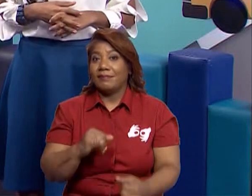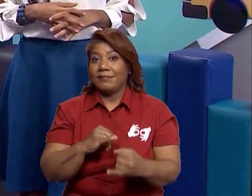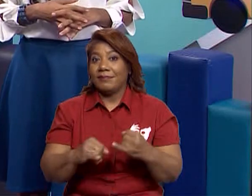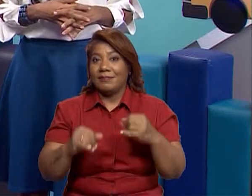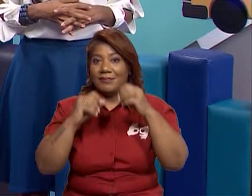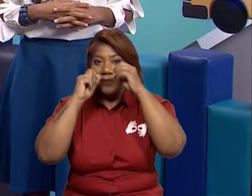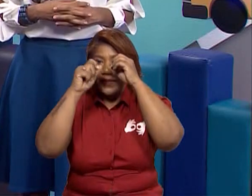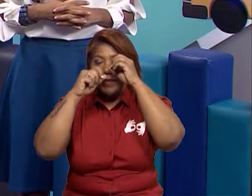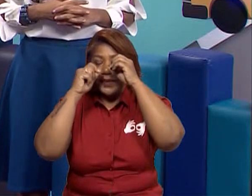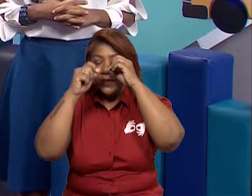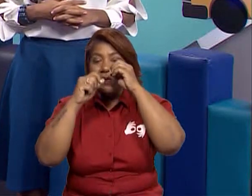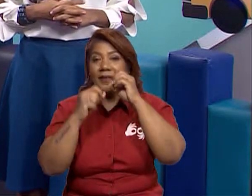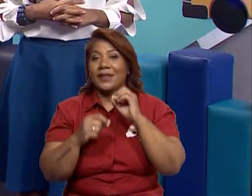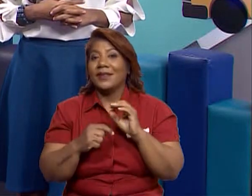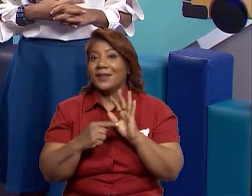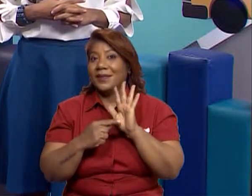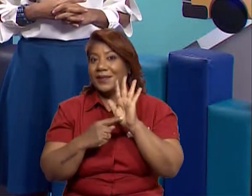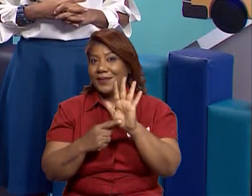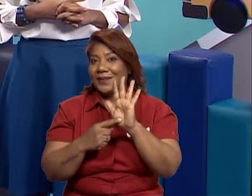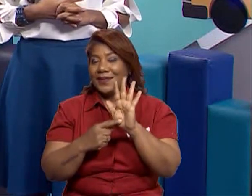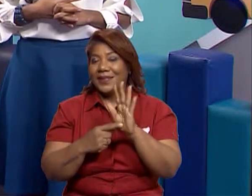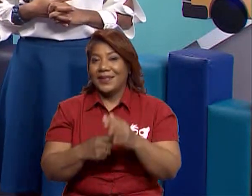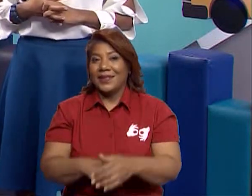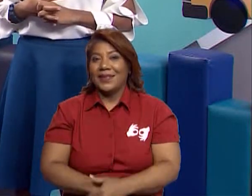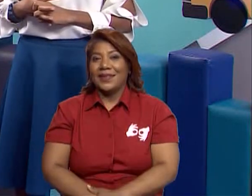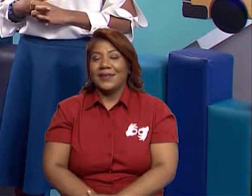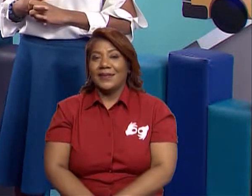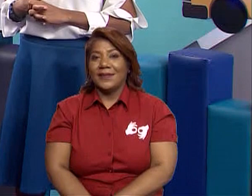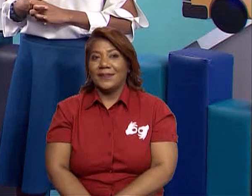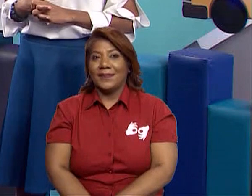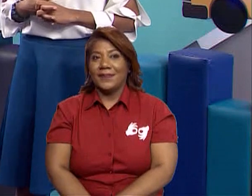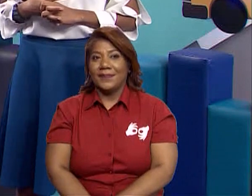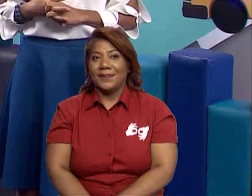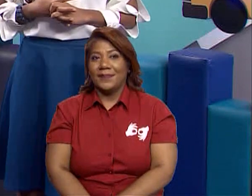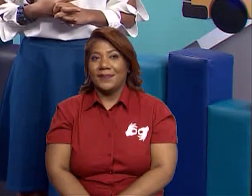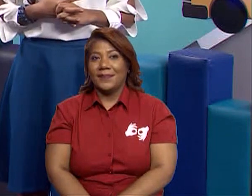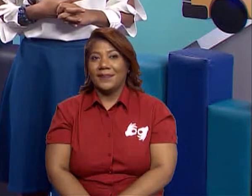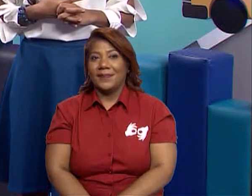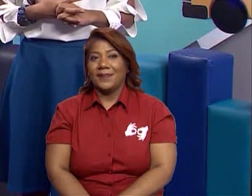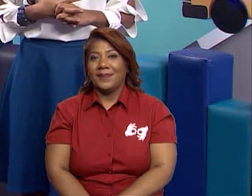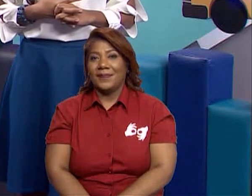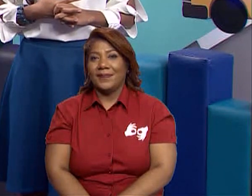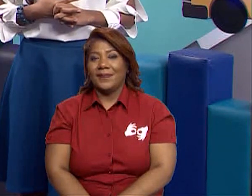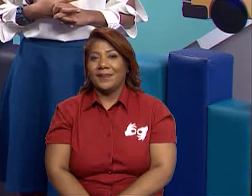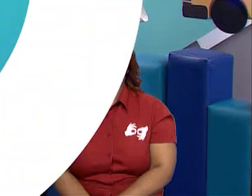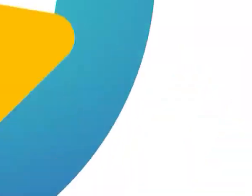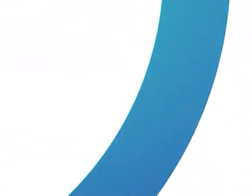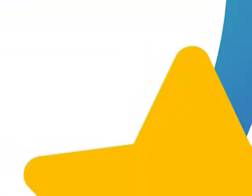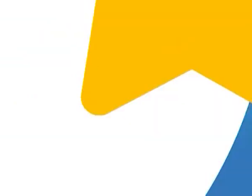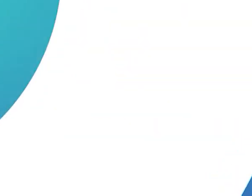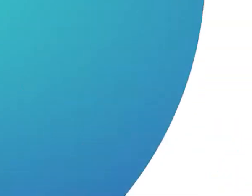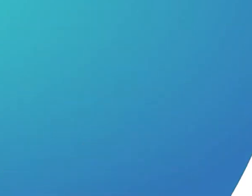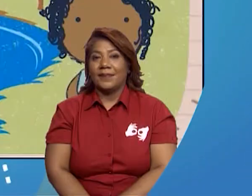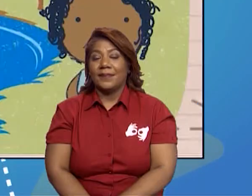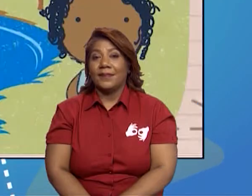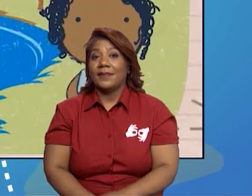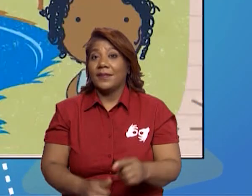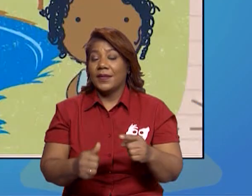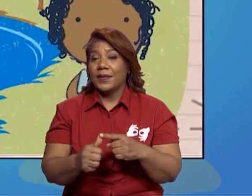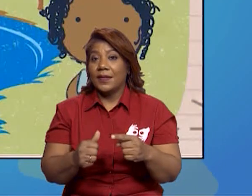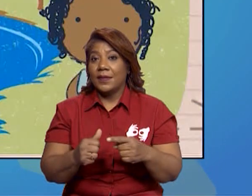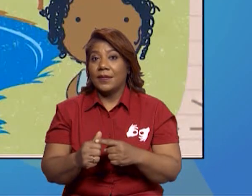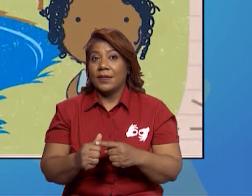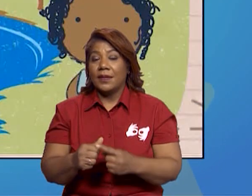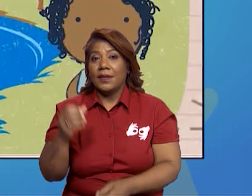que vamos a estar pidiendo a producción que nos lo coloque. Primero el sol calienta el agua de los